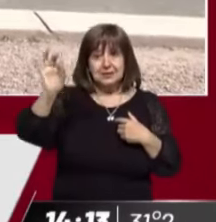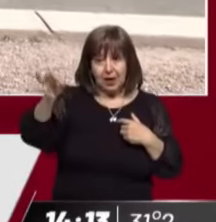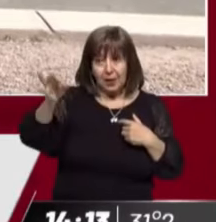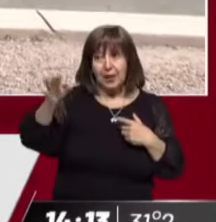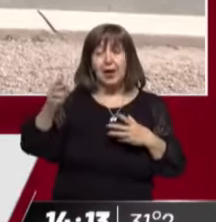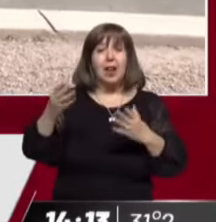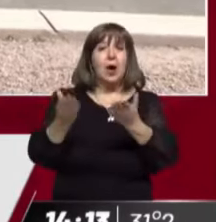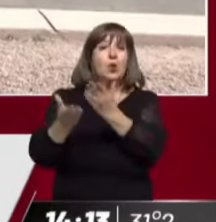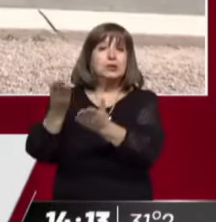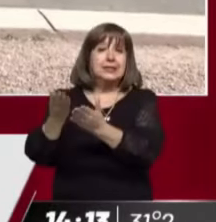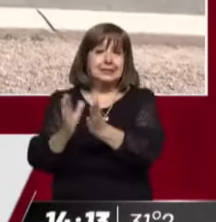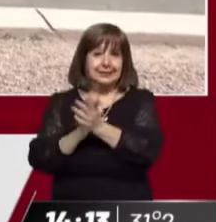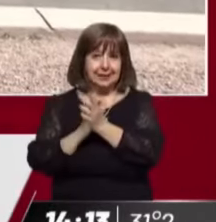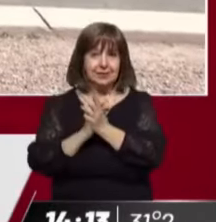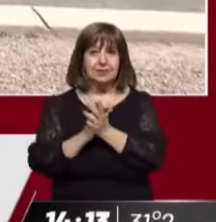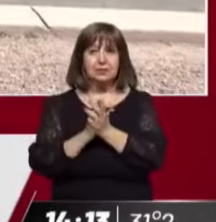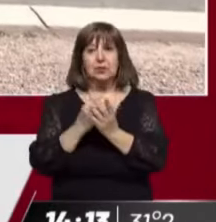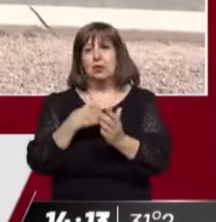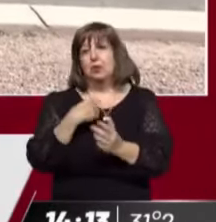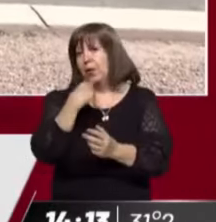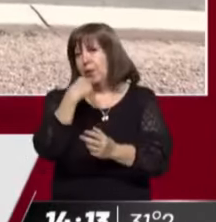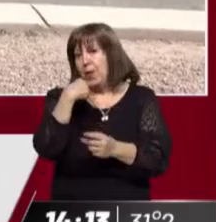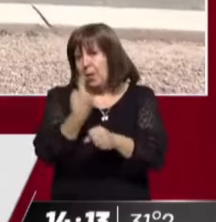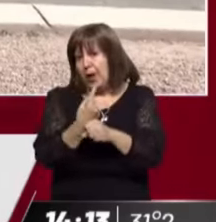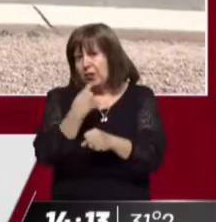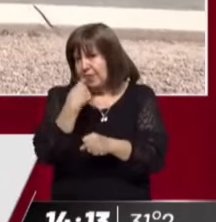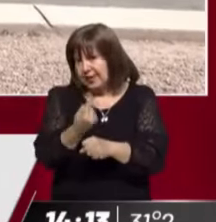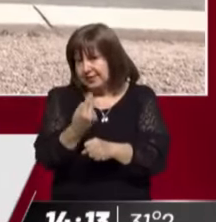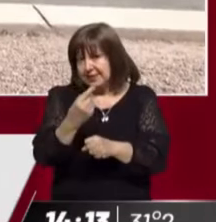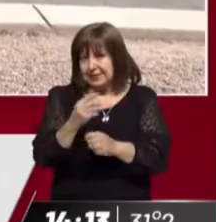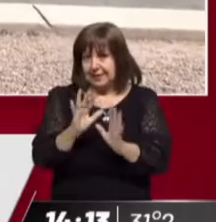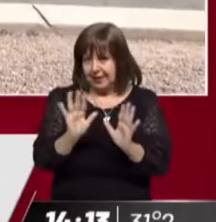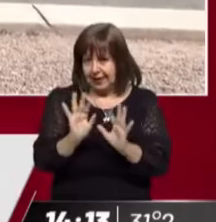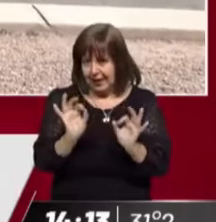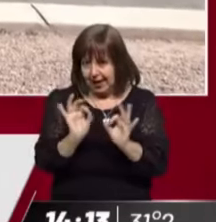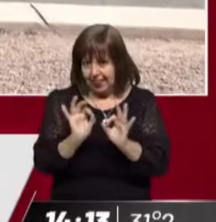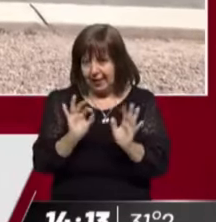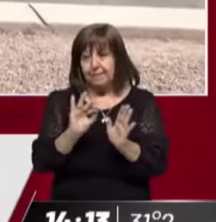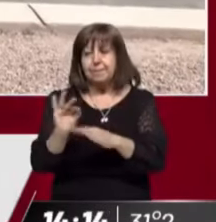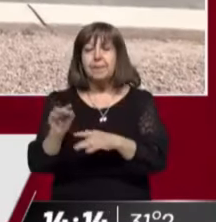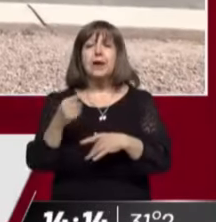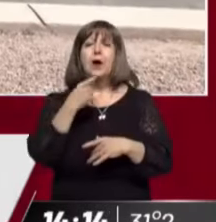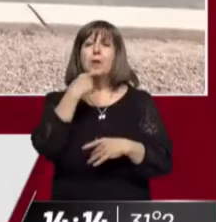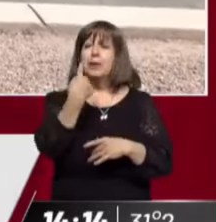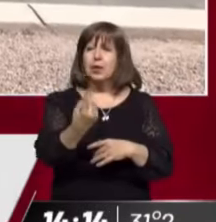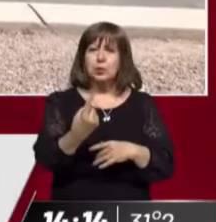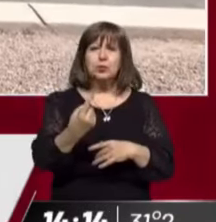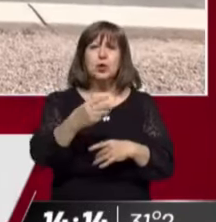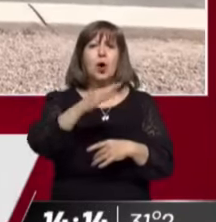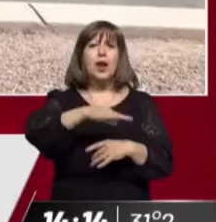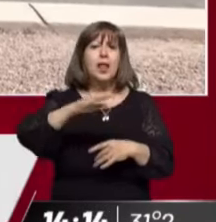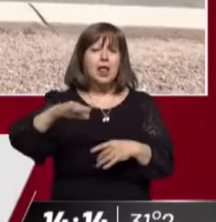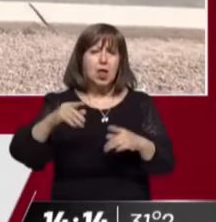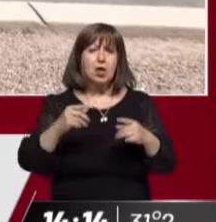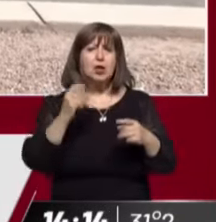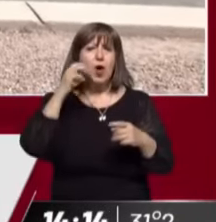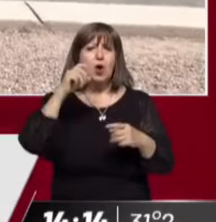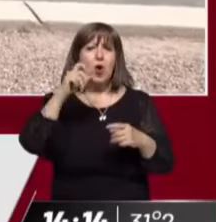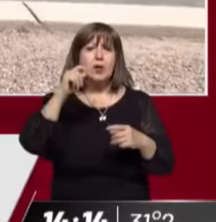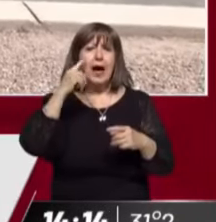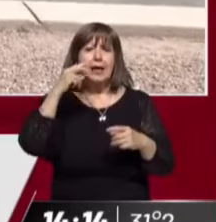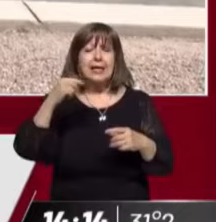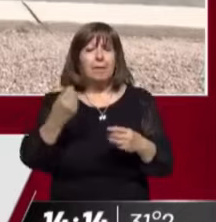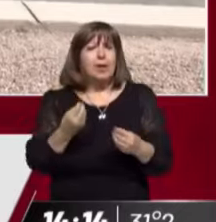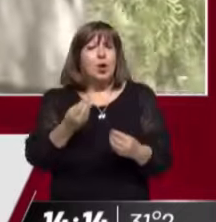intervenido. En este caso o en otros, digamos, tomemos como otro caso, los chicos intoxicados con cocaína, ¿cómo puede ingresar